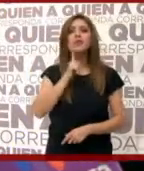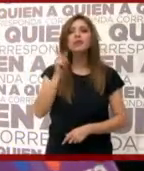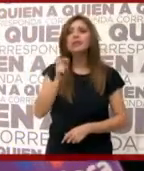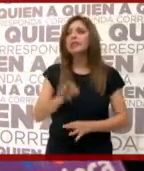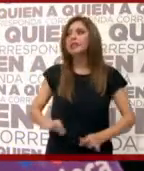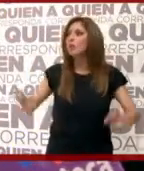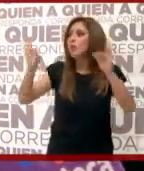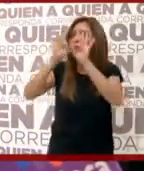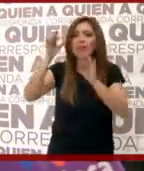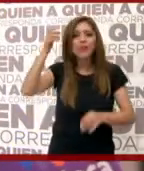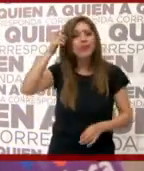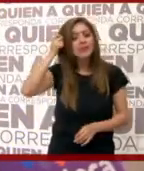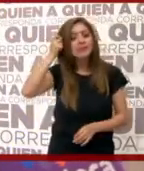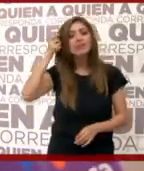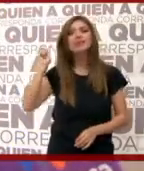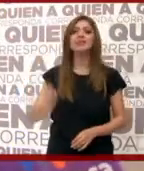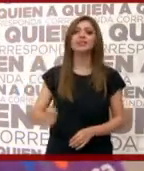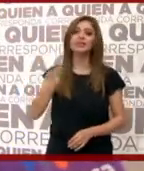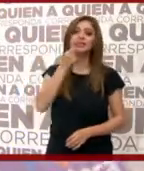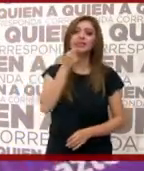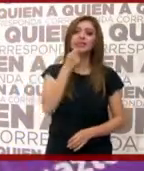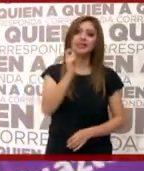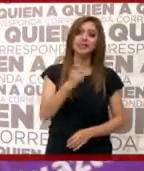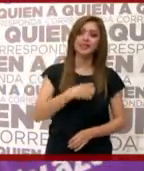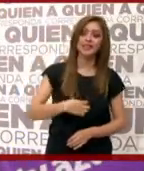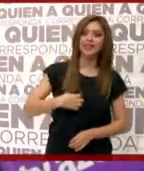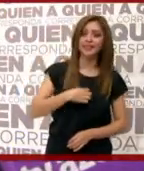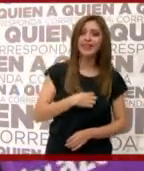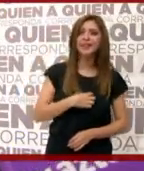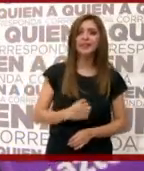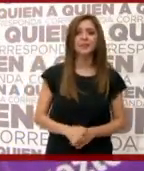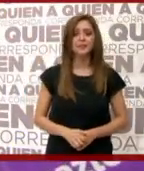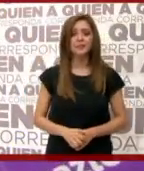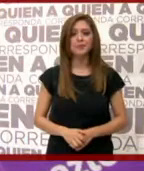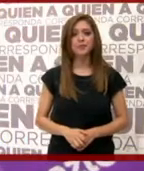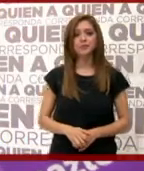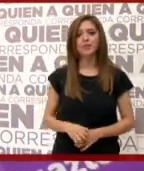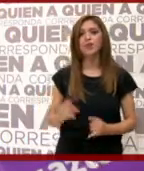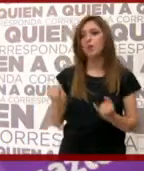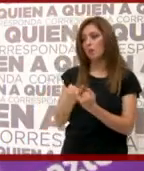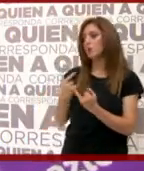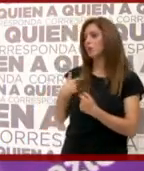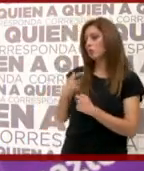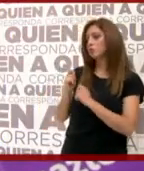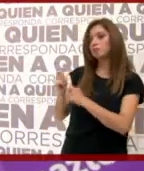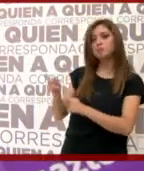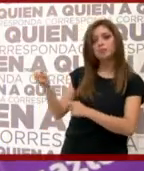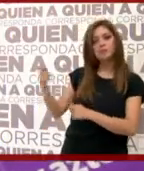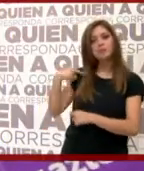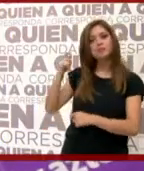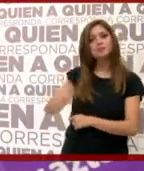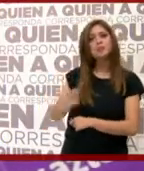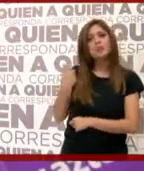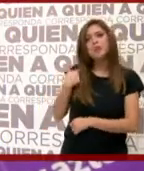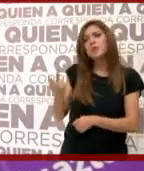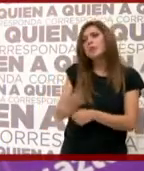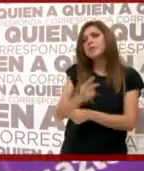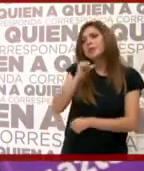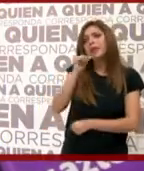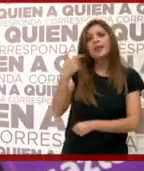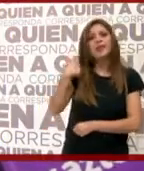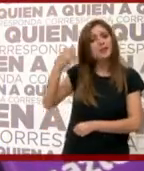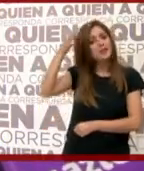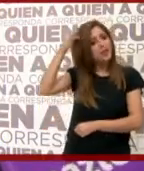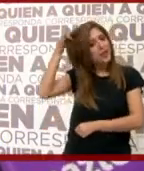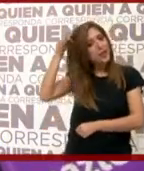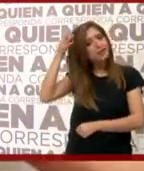y de esa forma pues las niñas se sienten más contentas. Ponernos en el lugar de ellos un poquito y decir, bueno, pues a mí no me cuesta nada regalarles un poquito